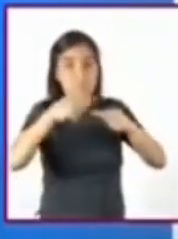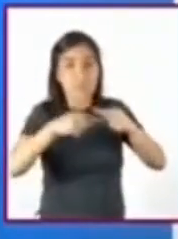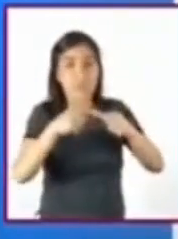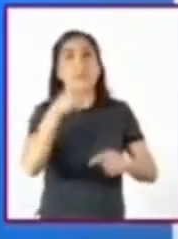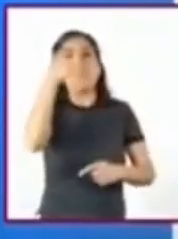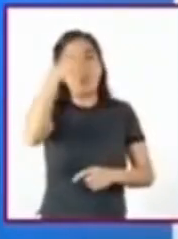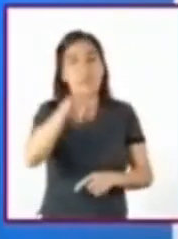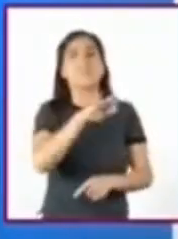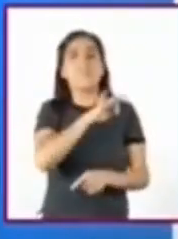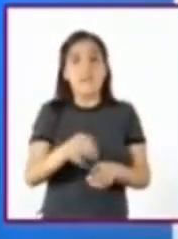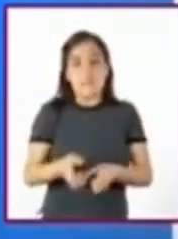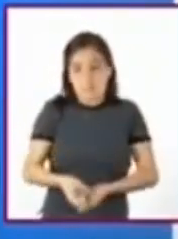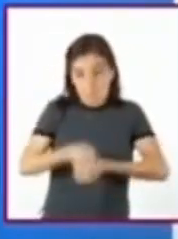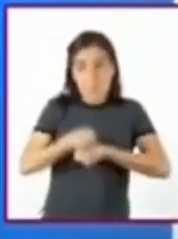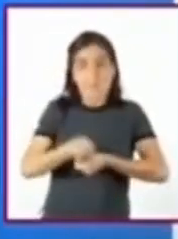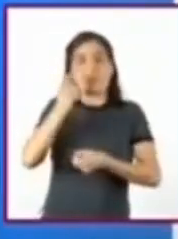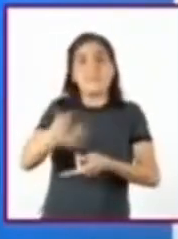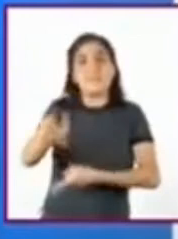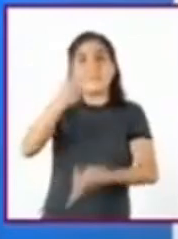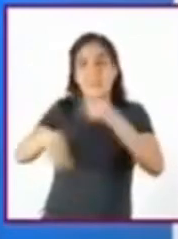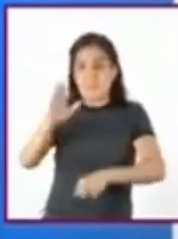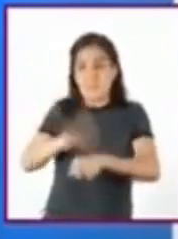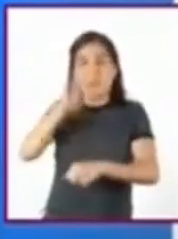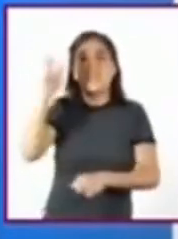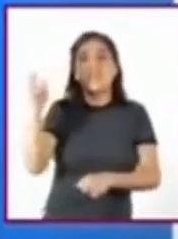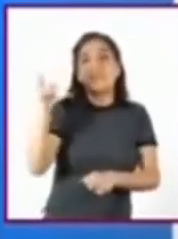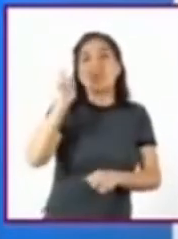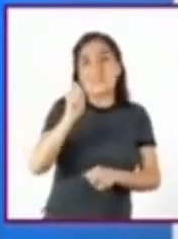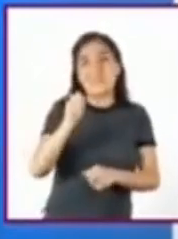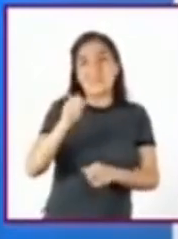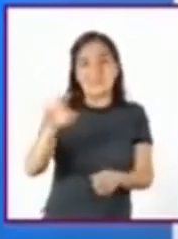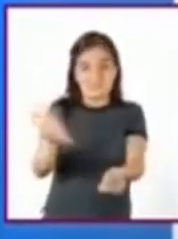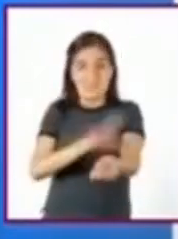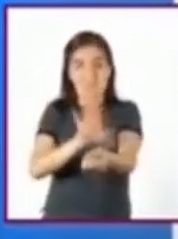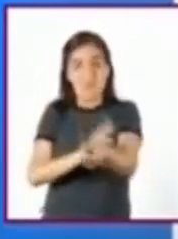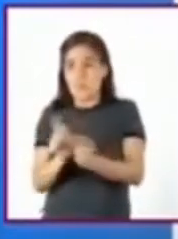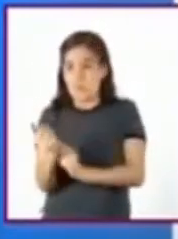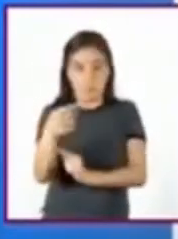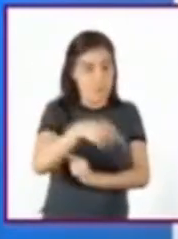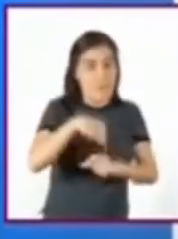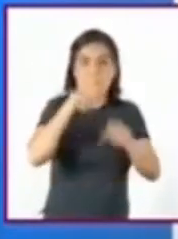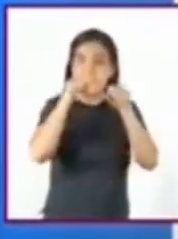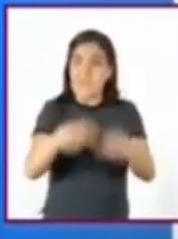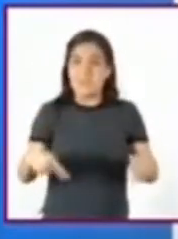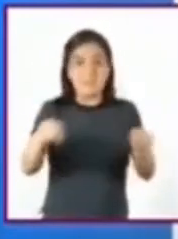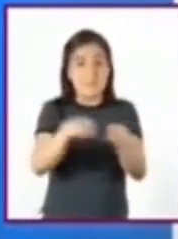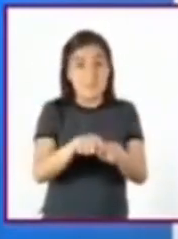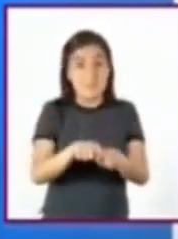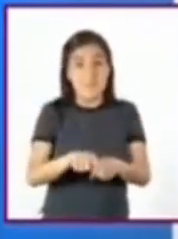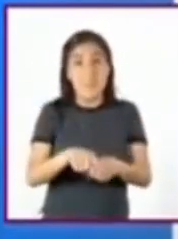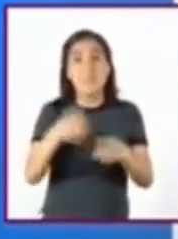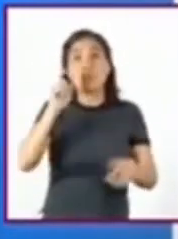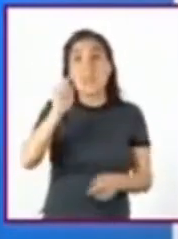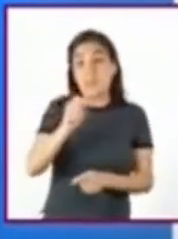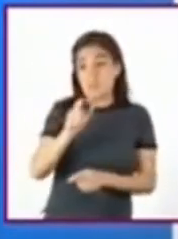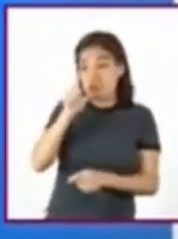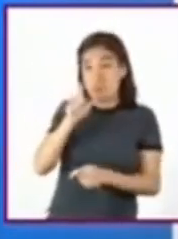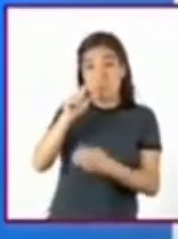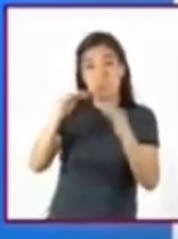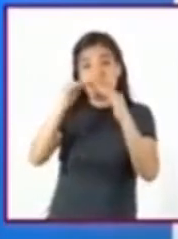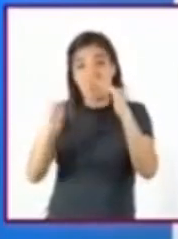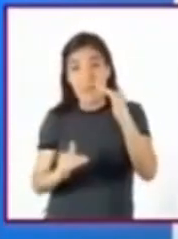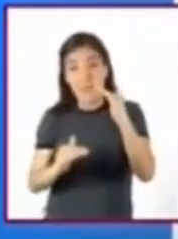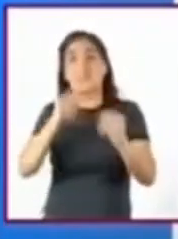permite contener el flujo de la corriente y que solo se presente dentro del conductor. Si la resistencia es pequeña, fluirá una